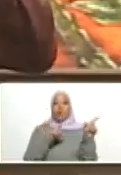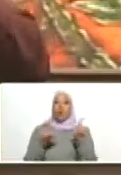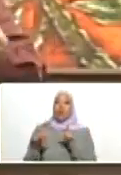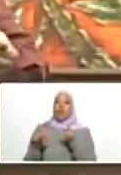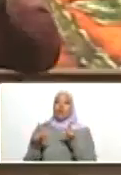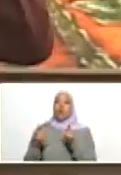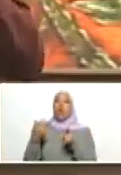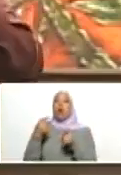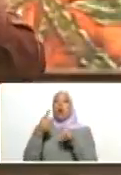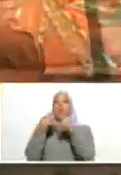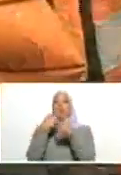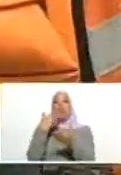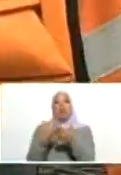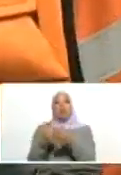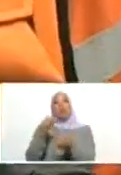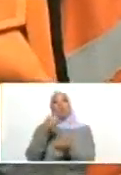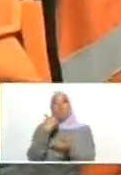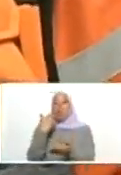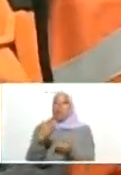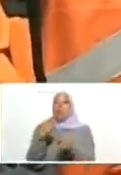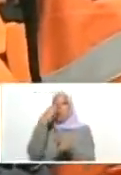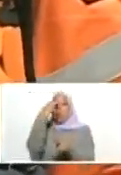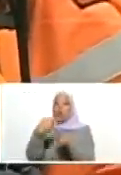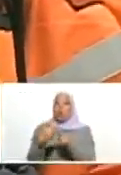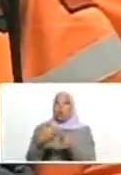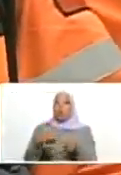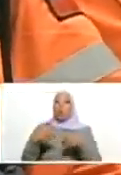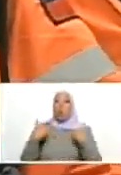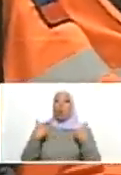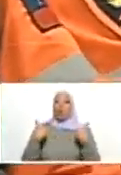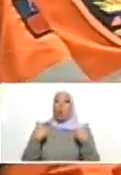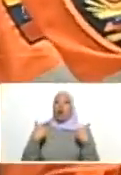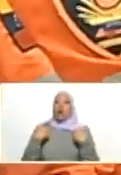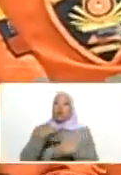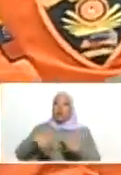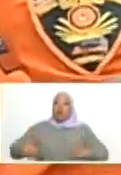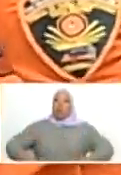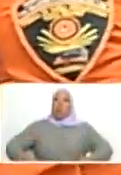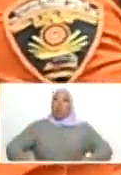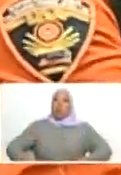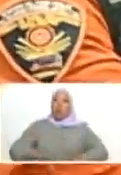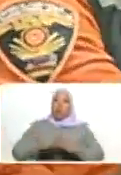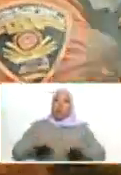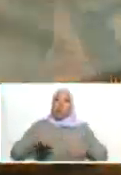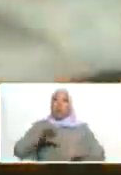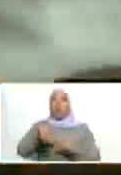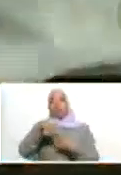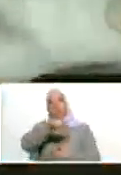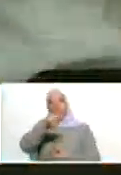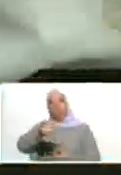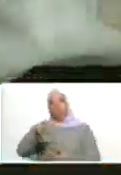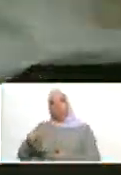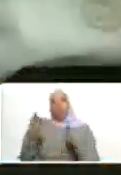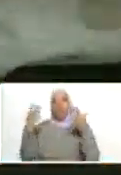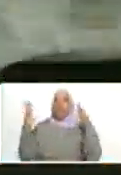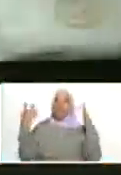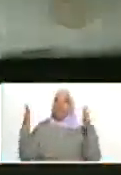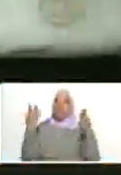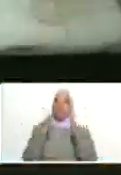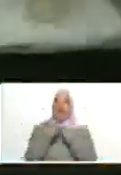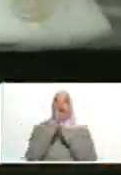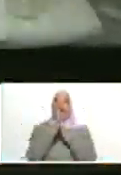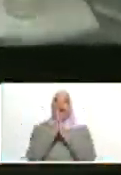reconocimientos totalmente debidos y ganados por el esfuerzo de ustedes. Los felicito verdaderamente a todos y a todas. Y pido a